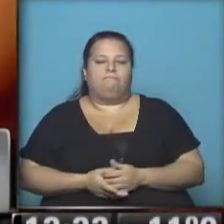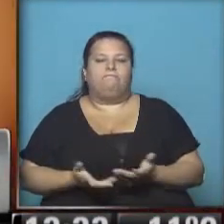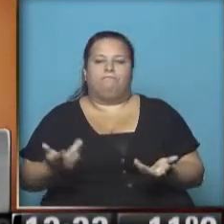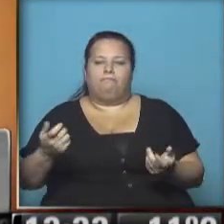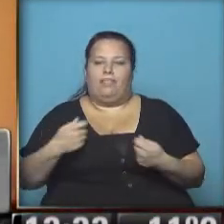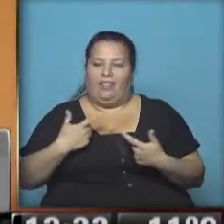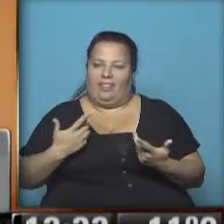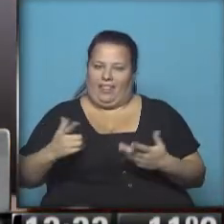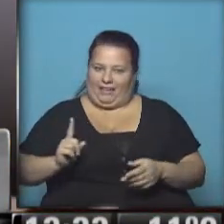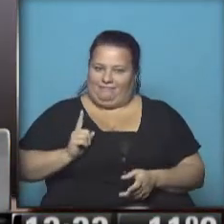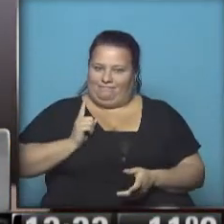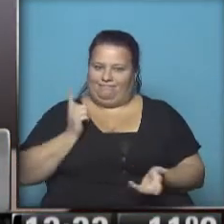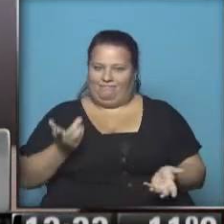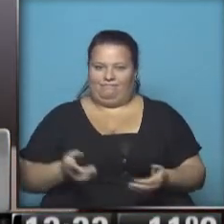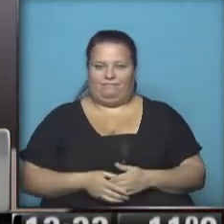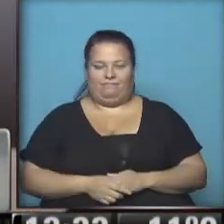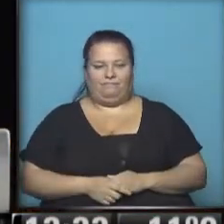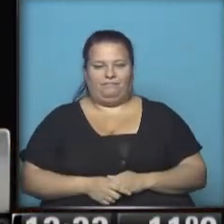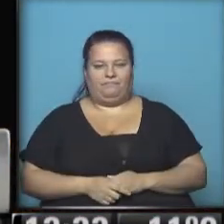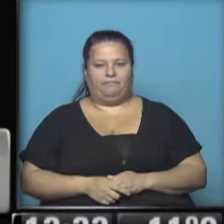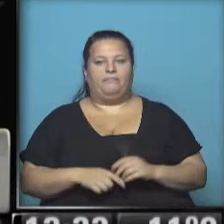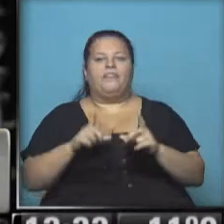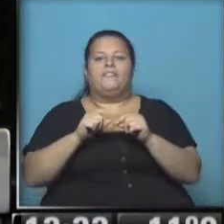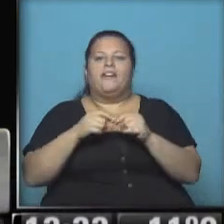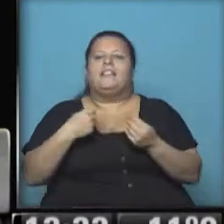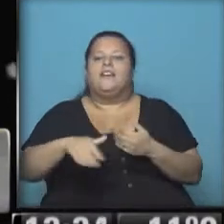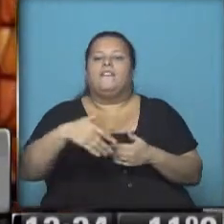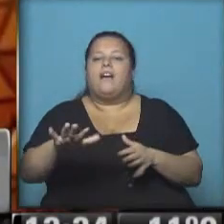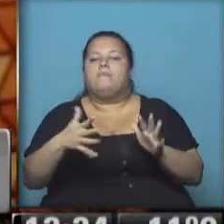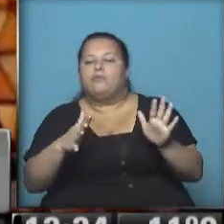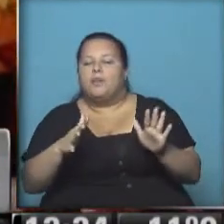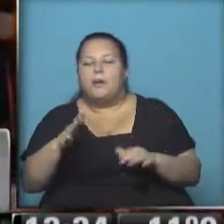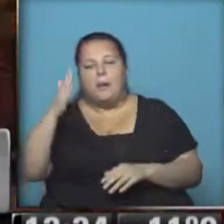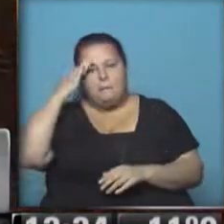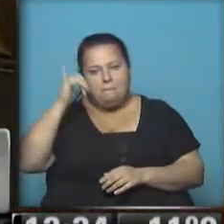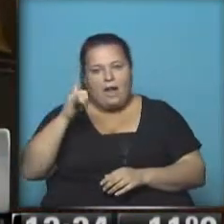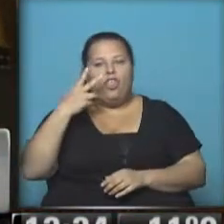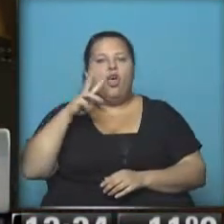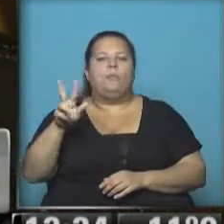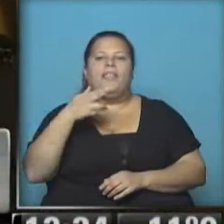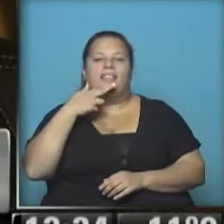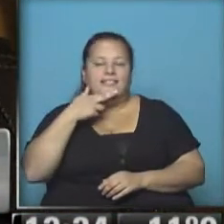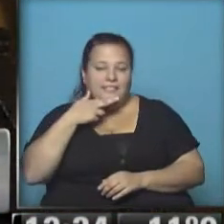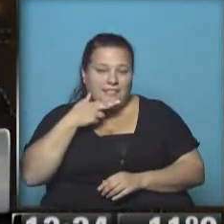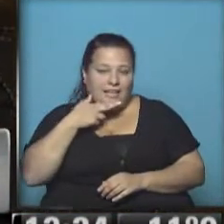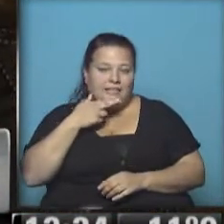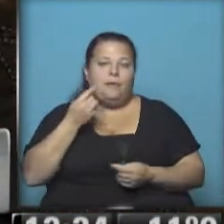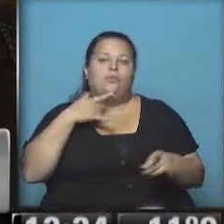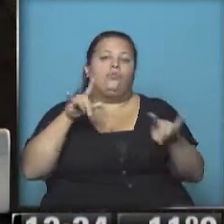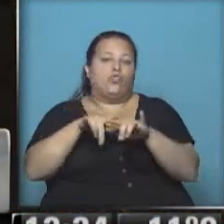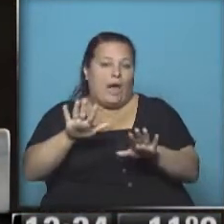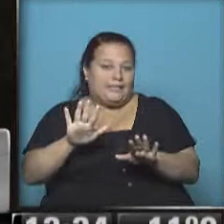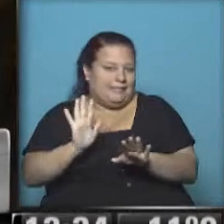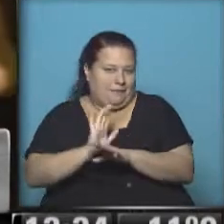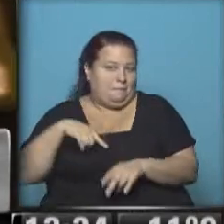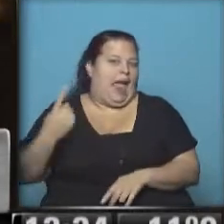de hacerte sentir muchísimo orgullo, ¿no? Fecha de estreno, tentativo. Marzo 2017. Para un espectáculo como este,